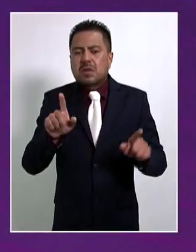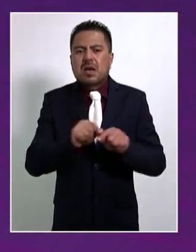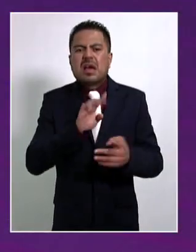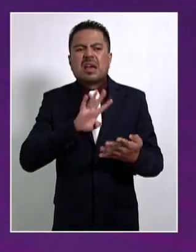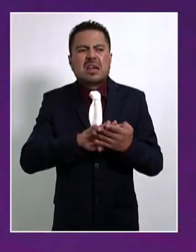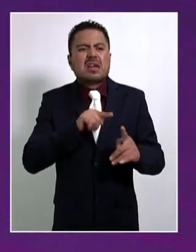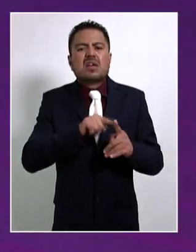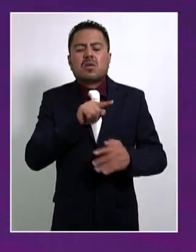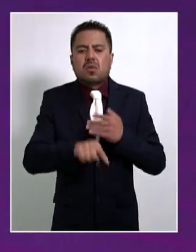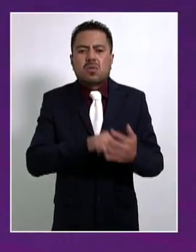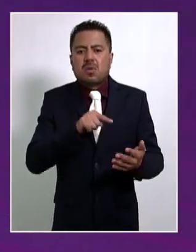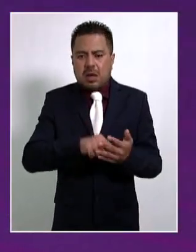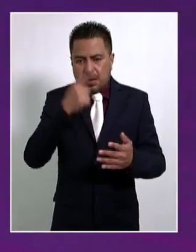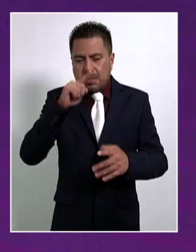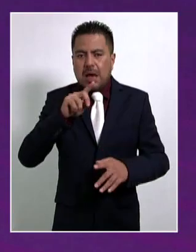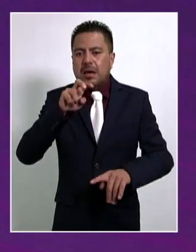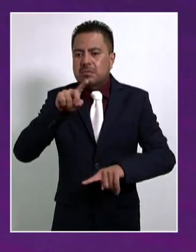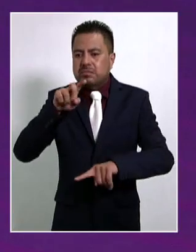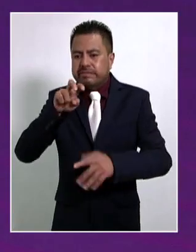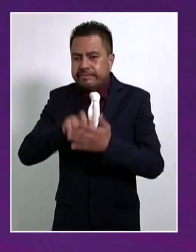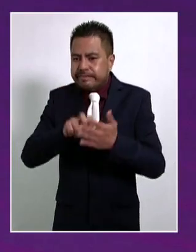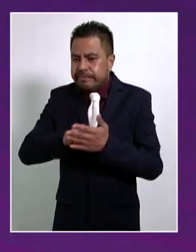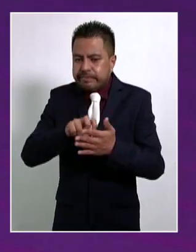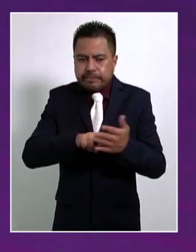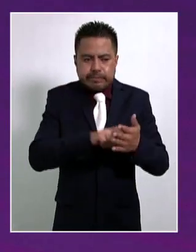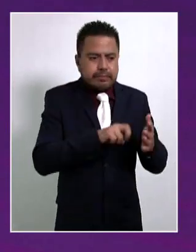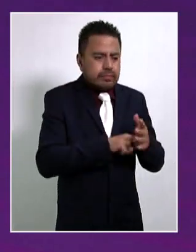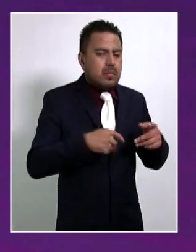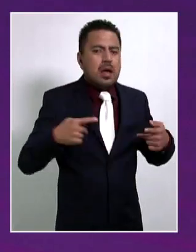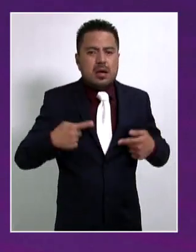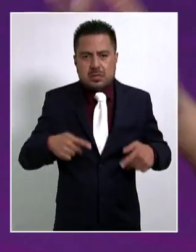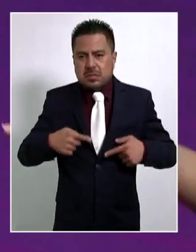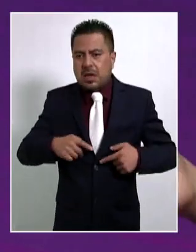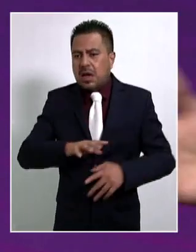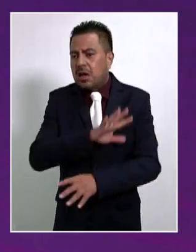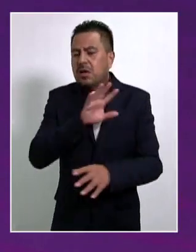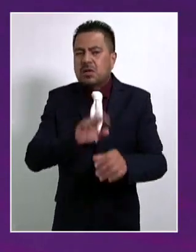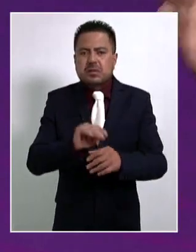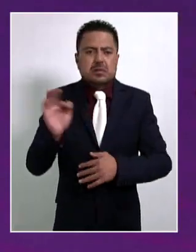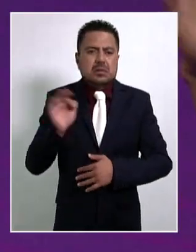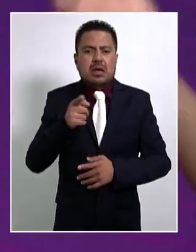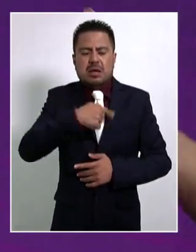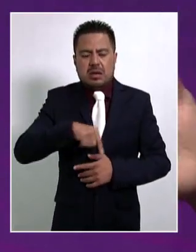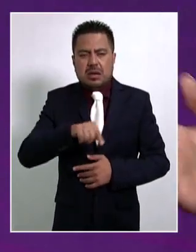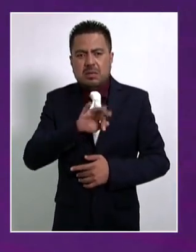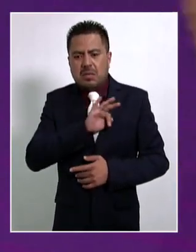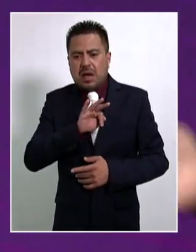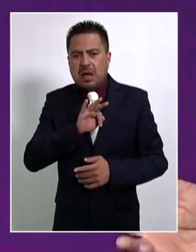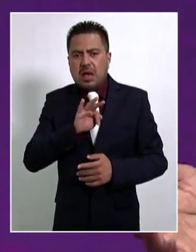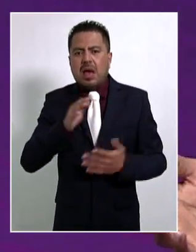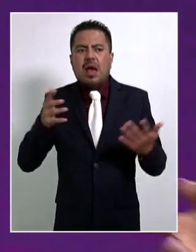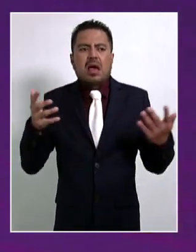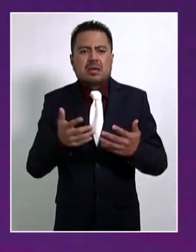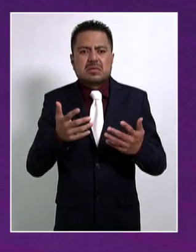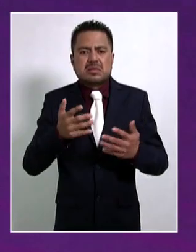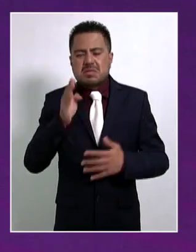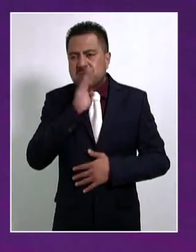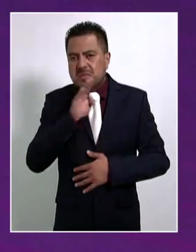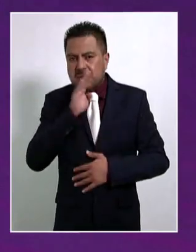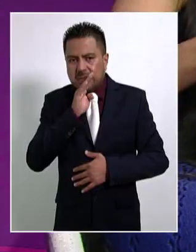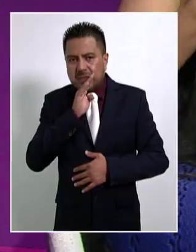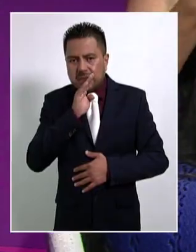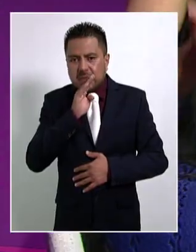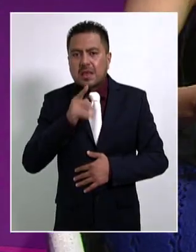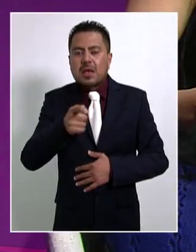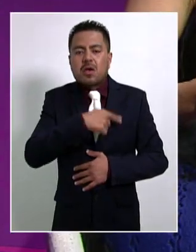es un lugar para reinsertar a las personas que supuestamente han delinquido. Sin